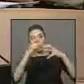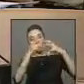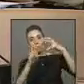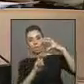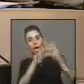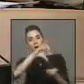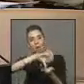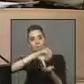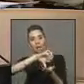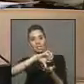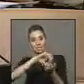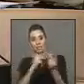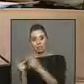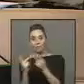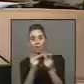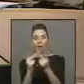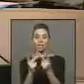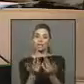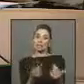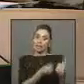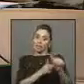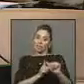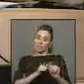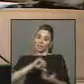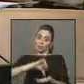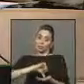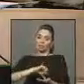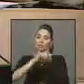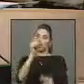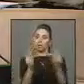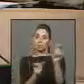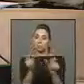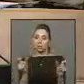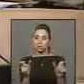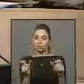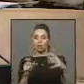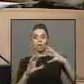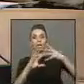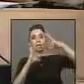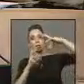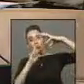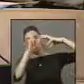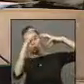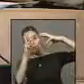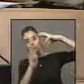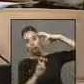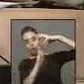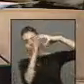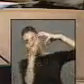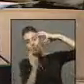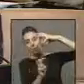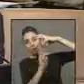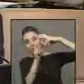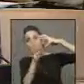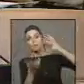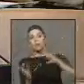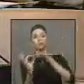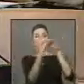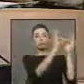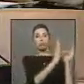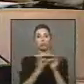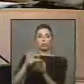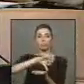una serie de desafíos para un país. Una población que cada vez se mueve más por el mundo globalizado, donde